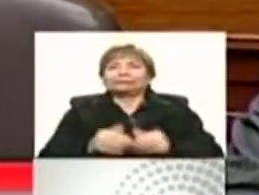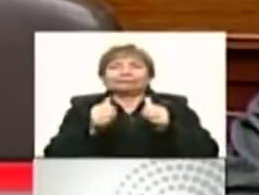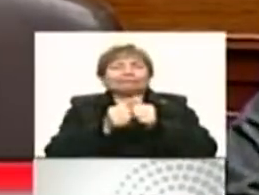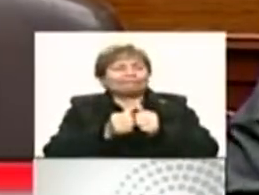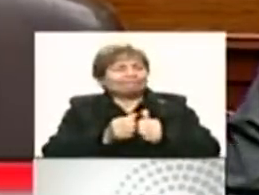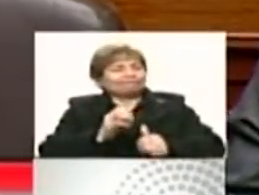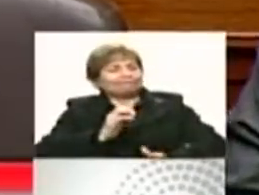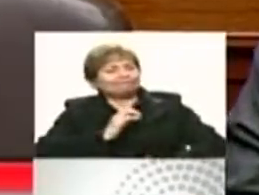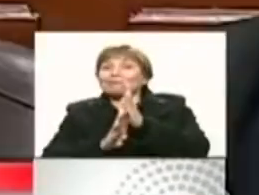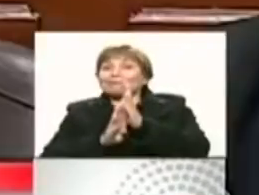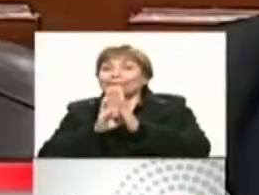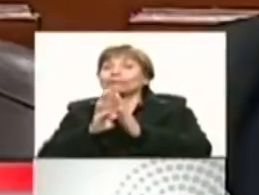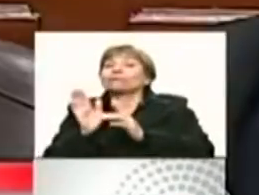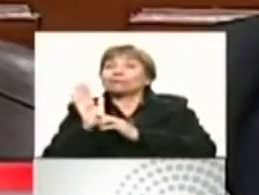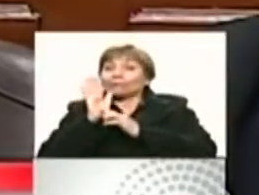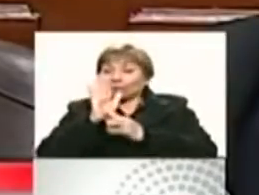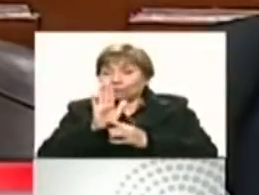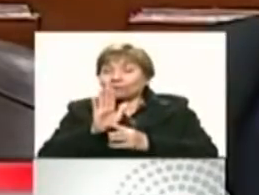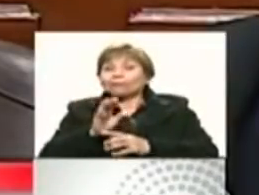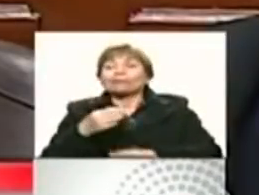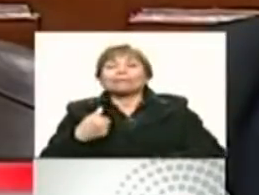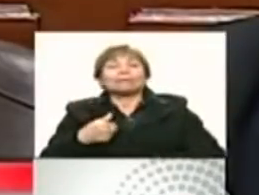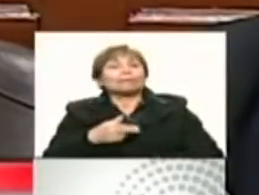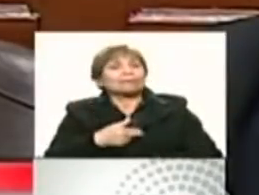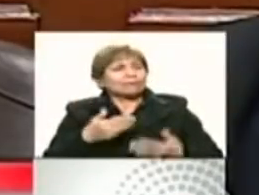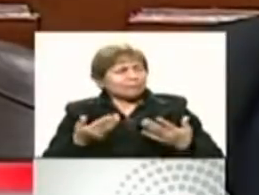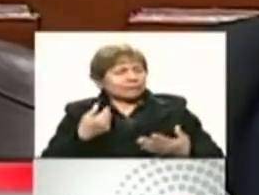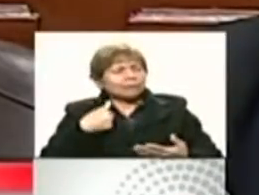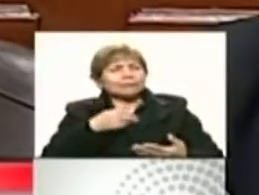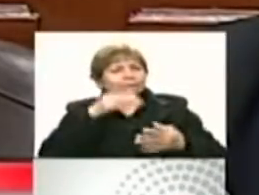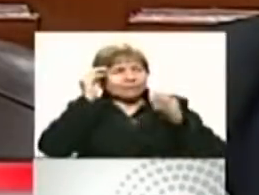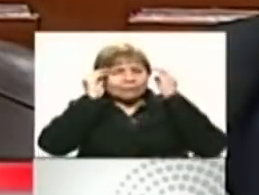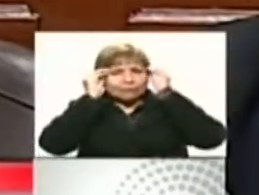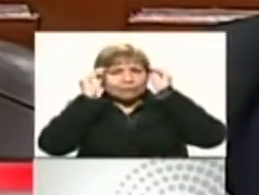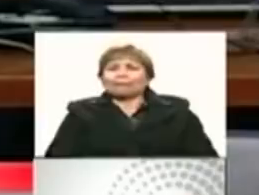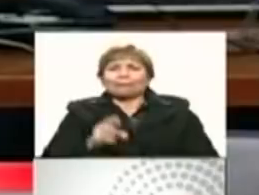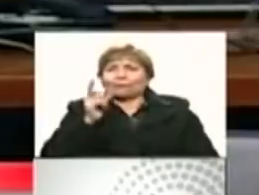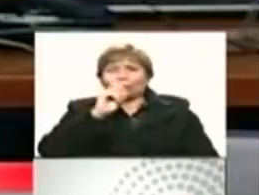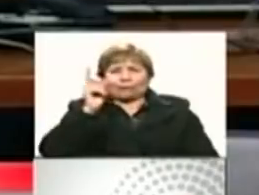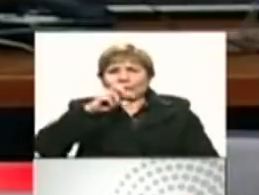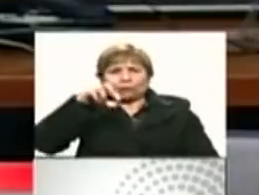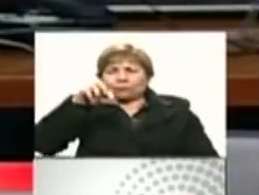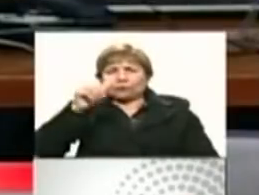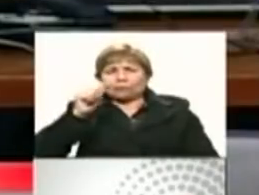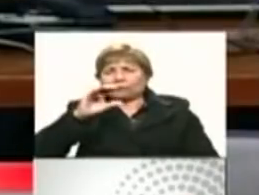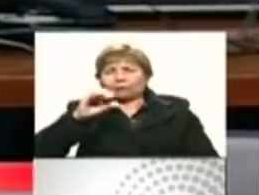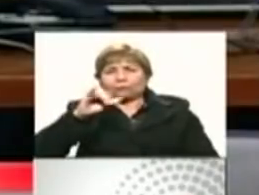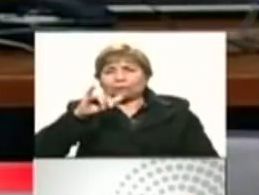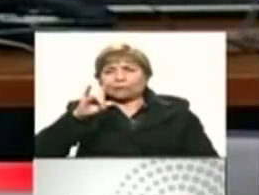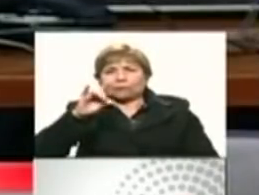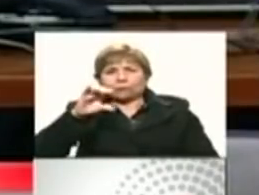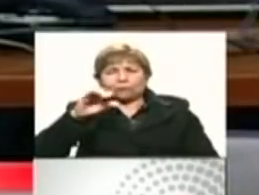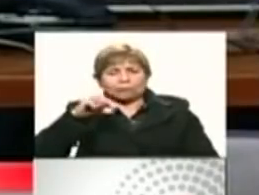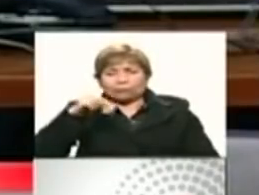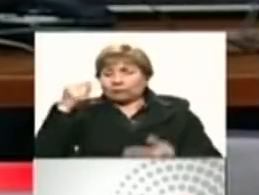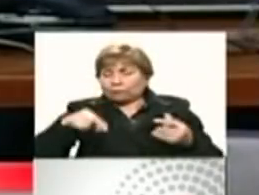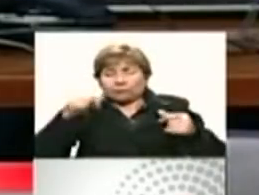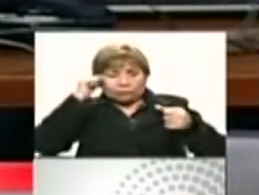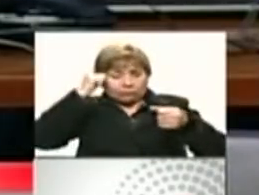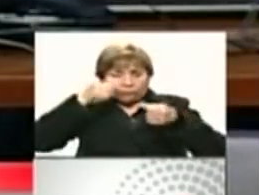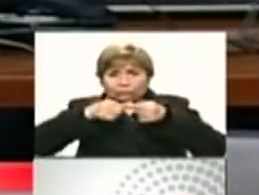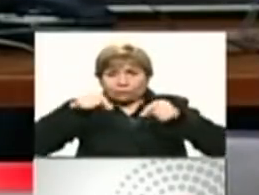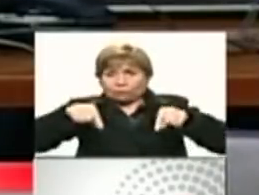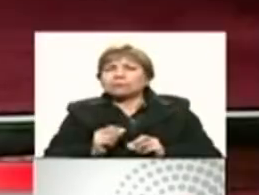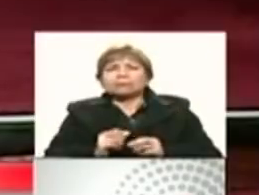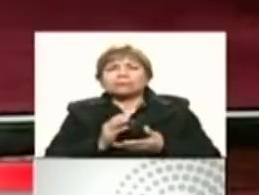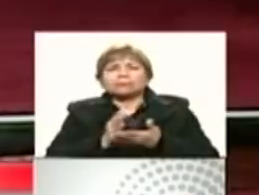pero sí vemos que ha pasado lista. No olvidemos que el Congreso cuenta ya con una plataforma, ¿no? Para que se pueda ser